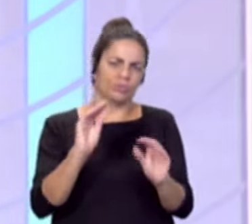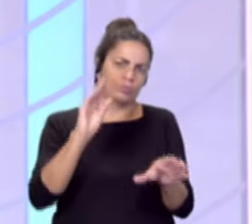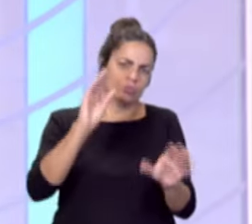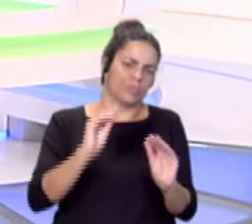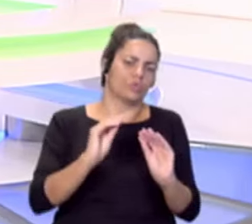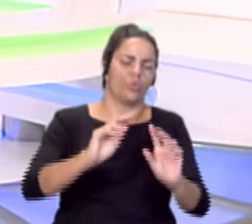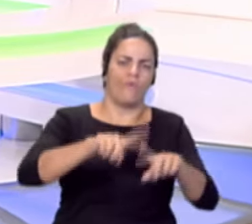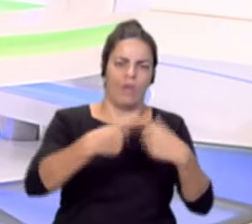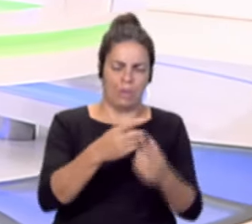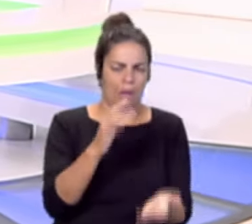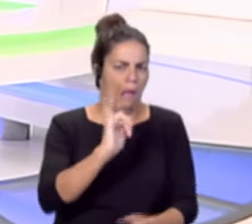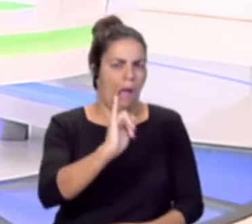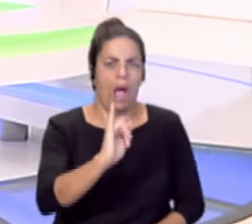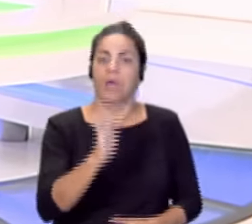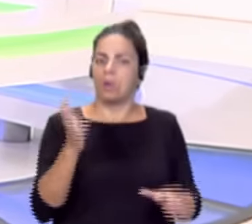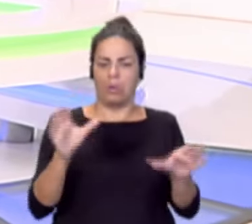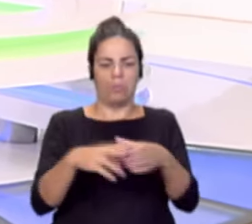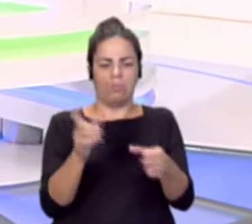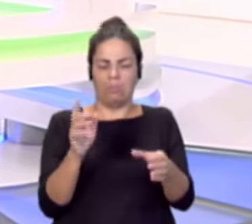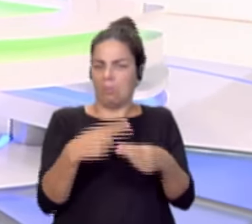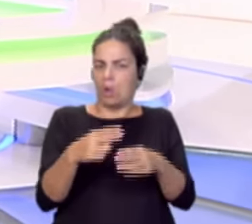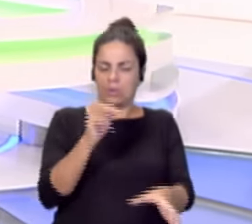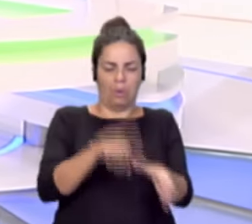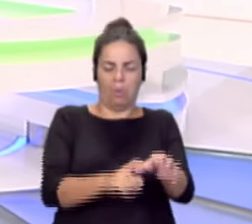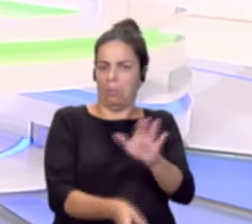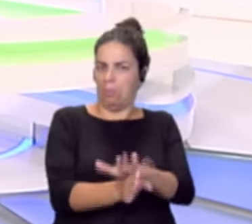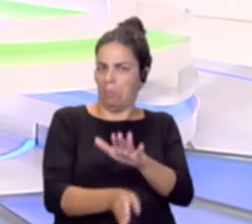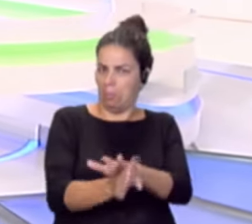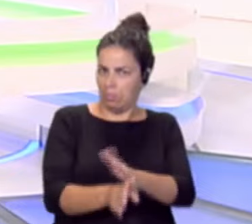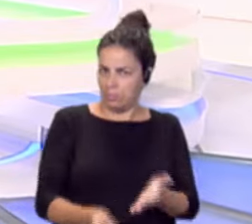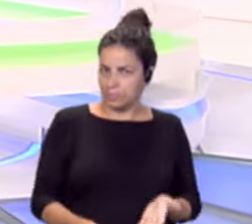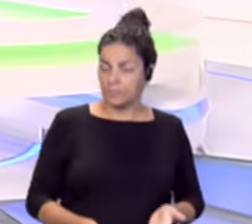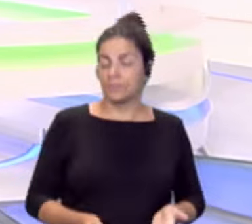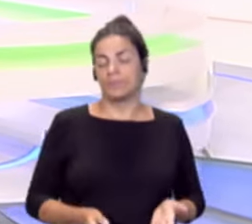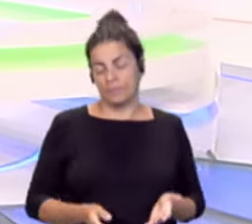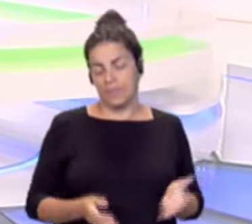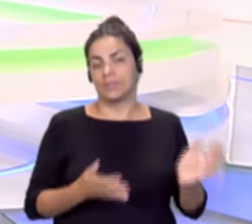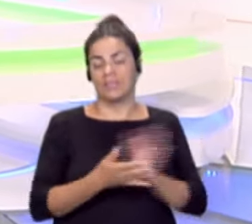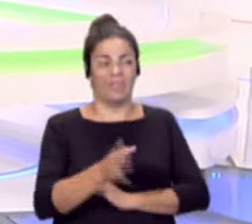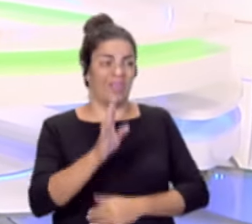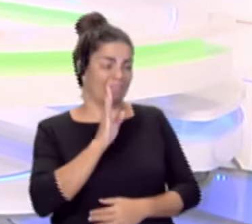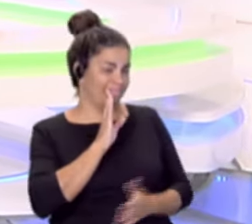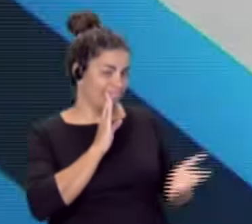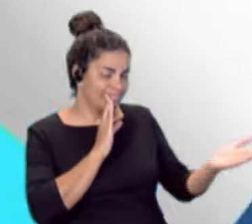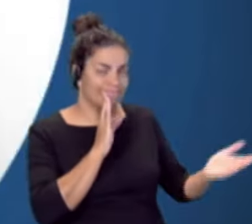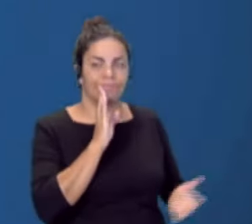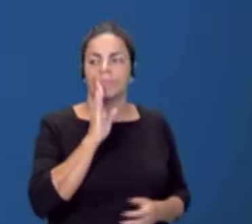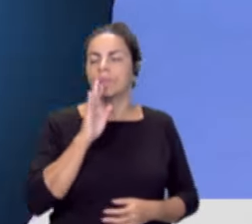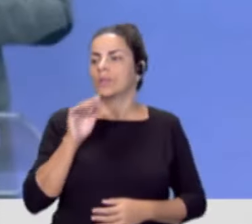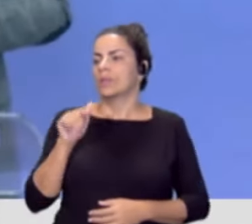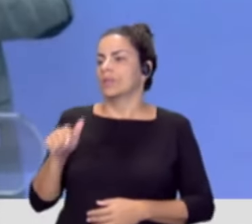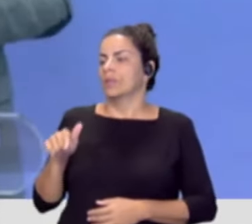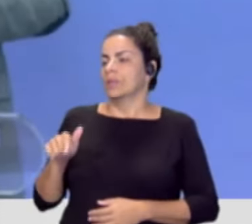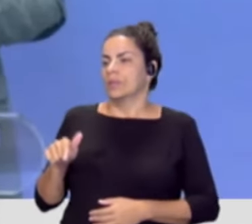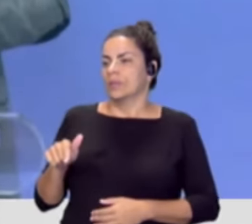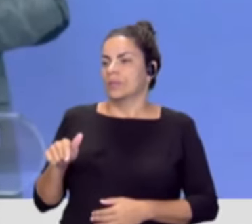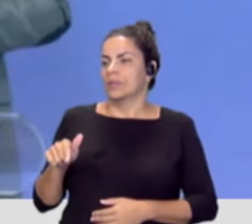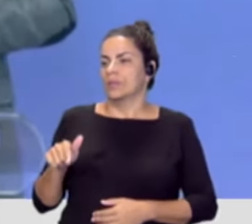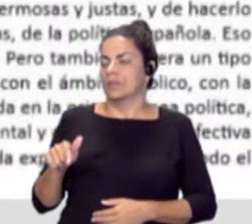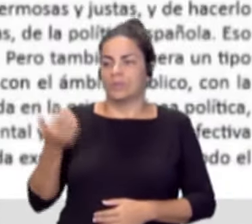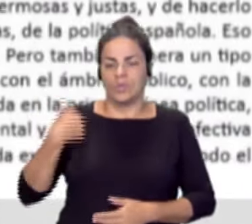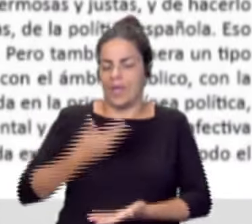el ámbito familiar. Entonces, claro, esto abre la puerta a que, lo que como tú comentabas, esto está metido en, todo